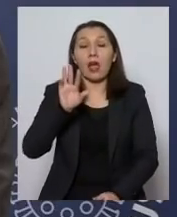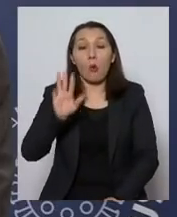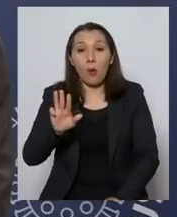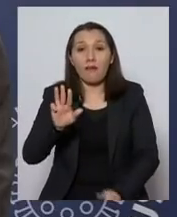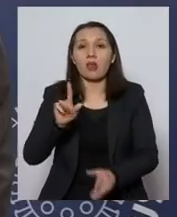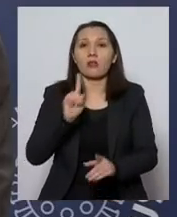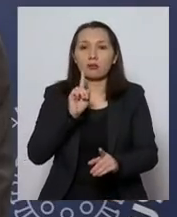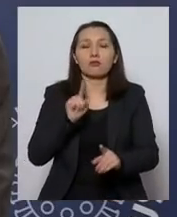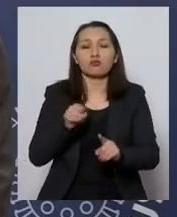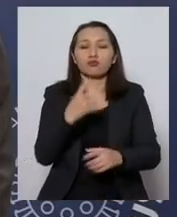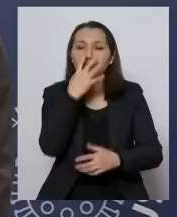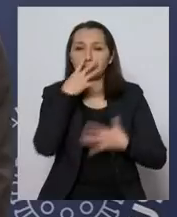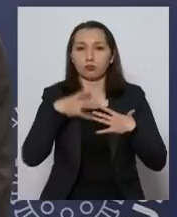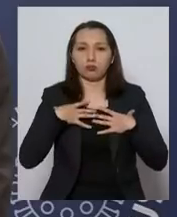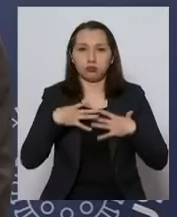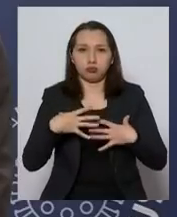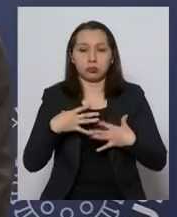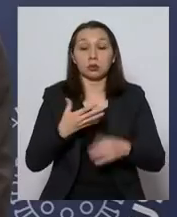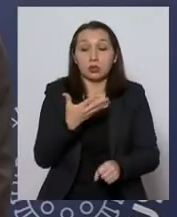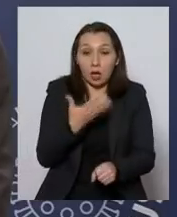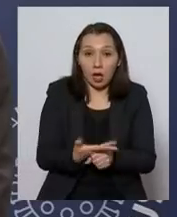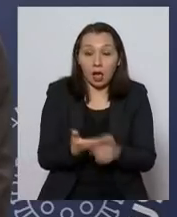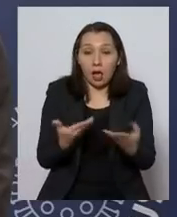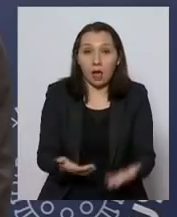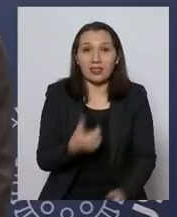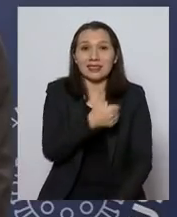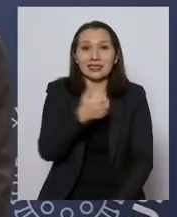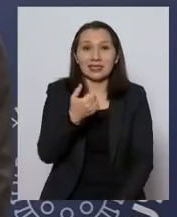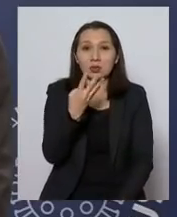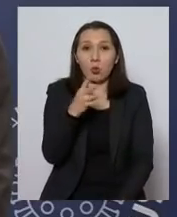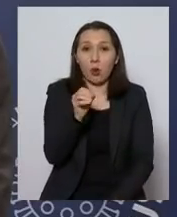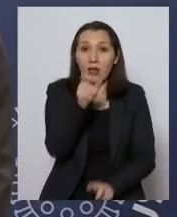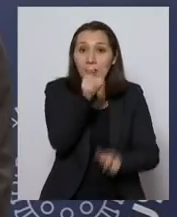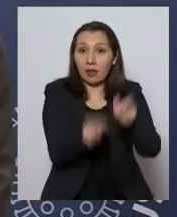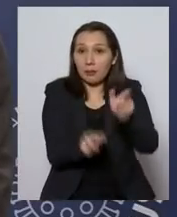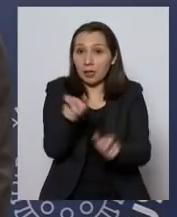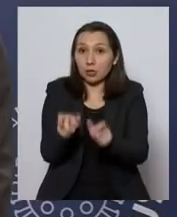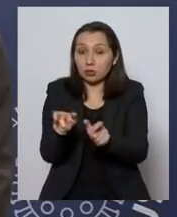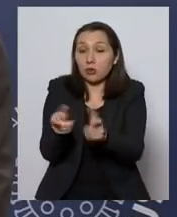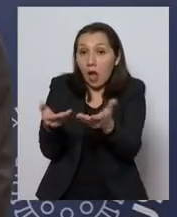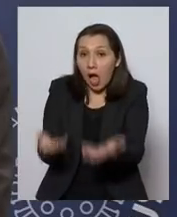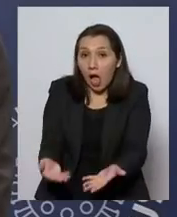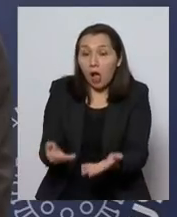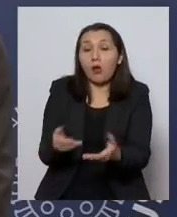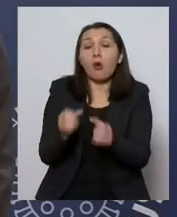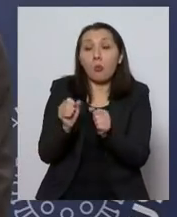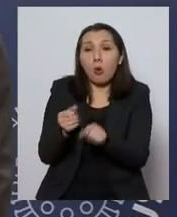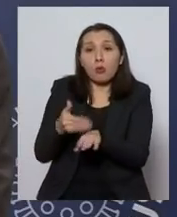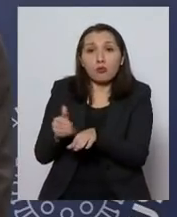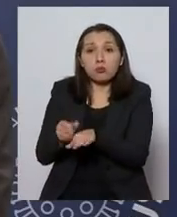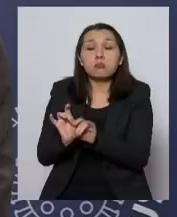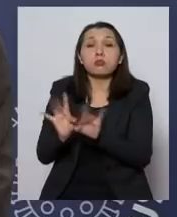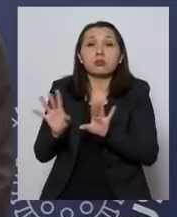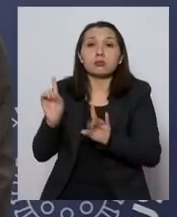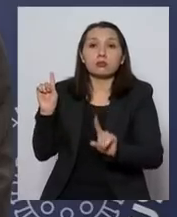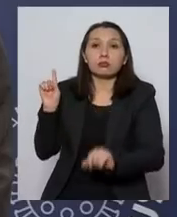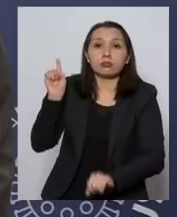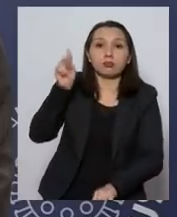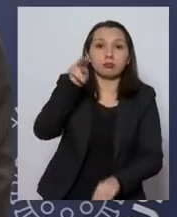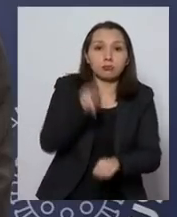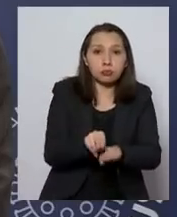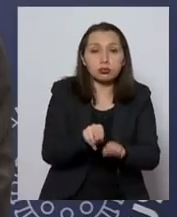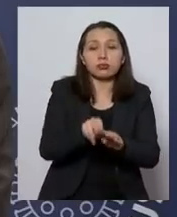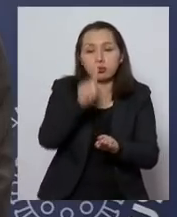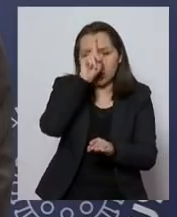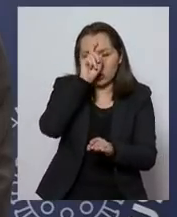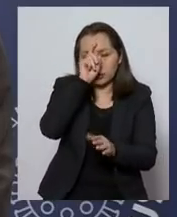4.859, tenemos entonces 640 pacientes o cupos para pacientes que pueden ser